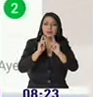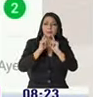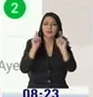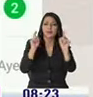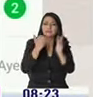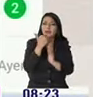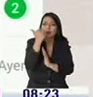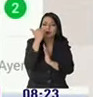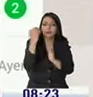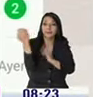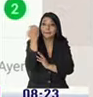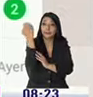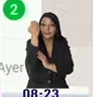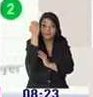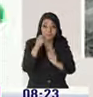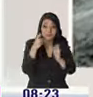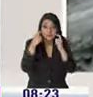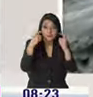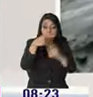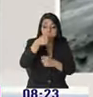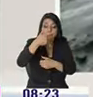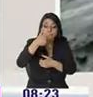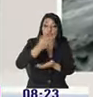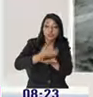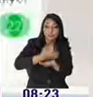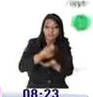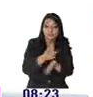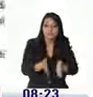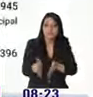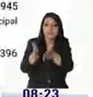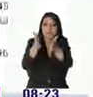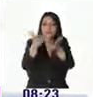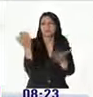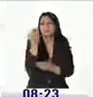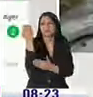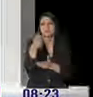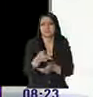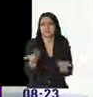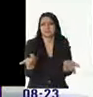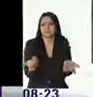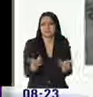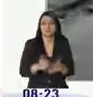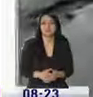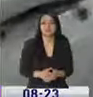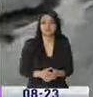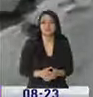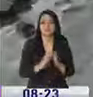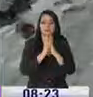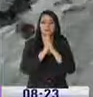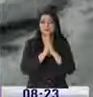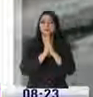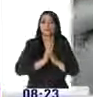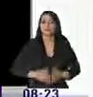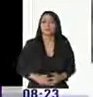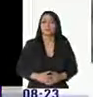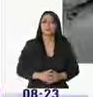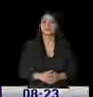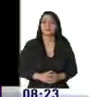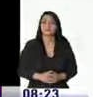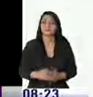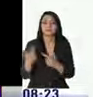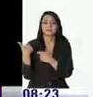erupción el Cotopaxi. Esta es la vía. Entonces, no sean malitos. Es lo que está diciendo el vecino. A quien corresponda,